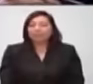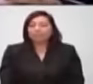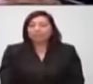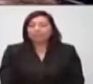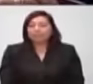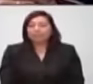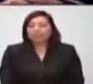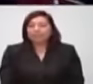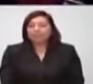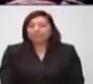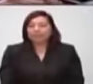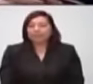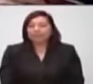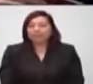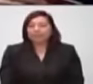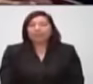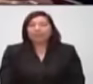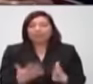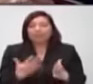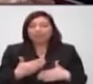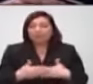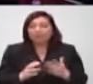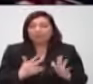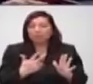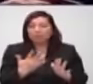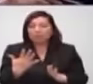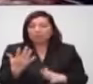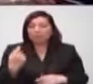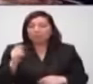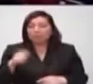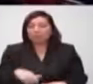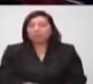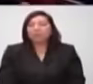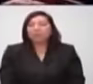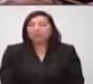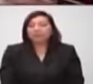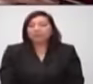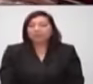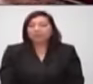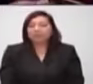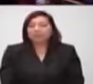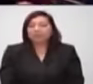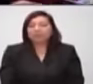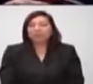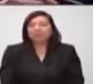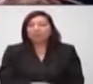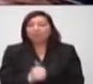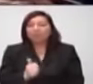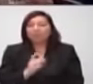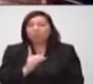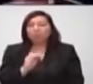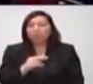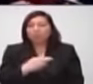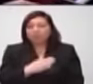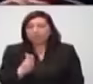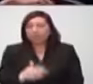Siguiente, por favor. Los 10 viaductos tienen un avance promedio de 85%. Siguiente. Por ejemplo, está el viaducto Dueñas, que tiene un avance